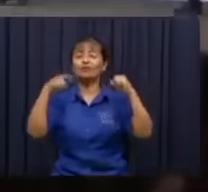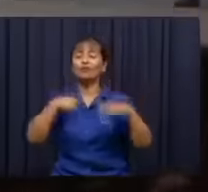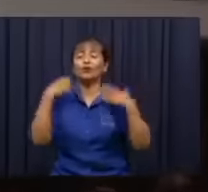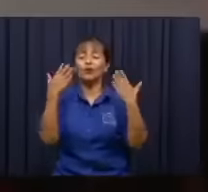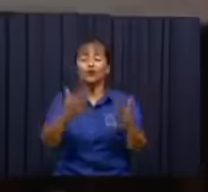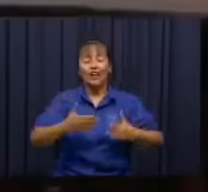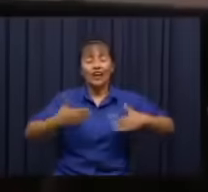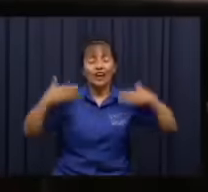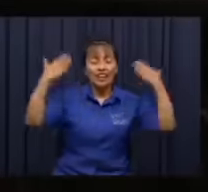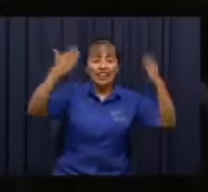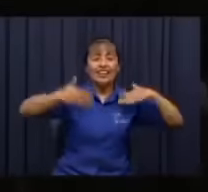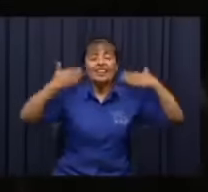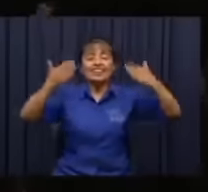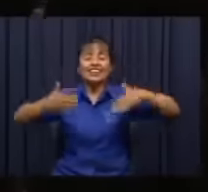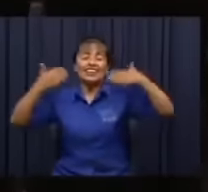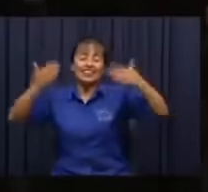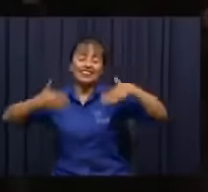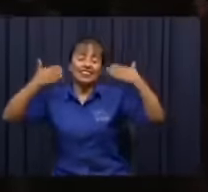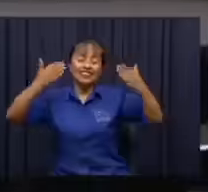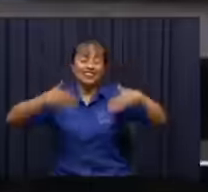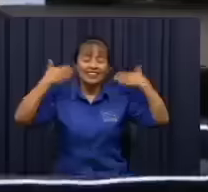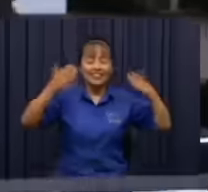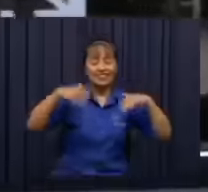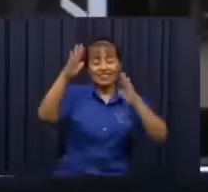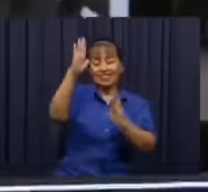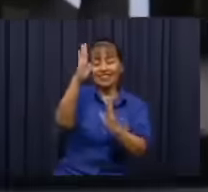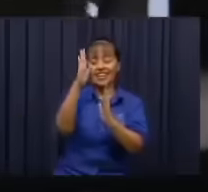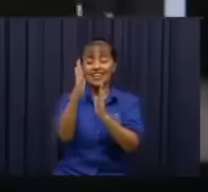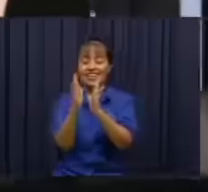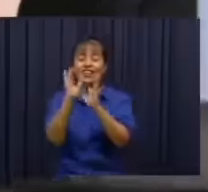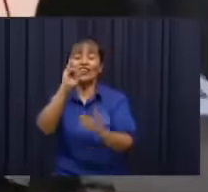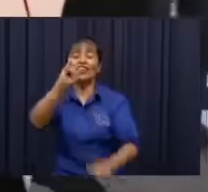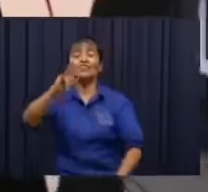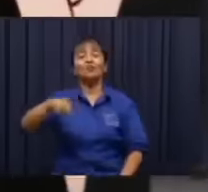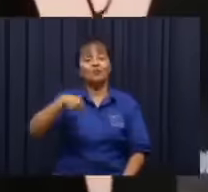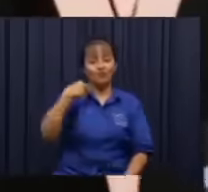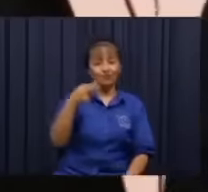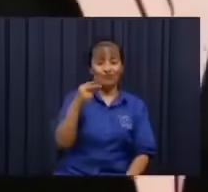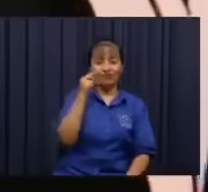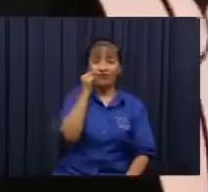me gozaré, gozaré, gozaré,